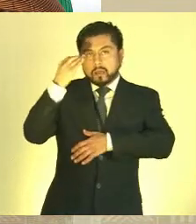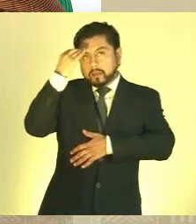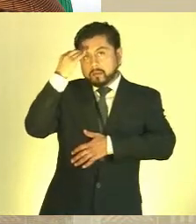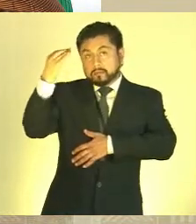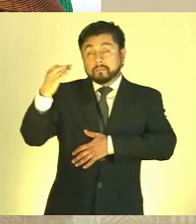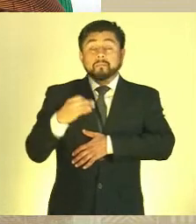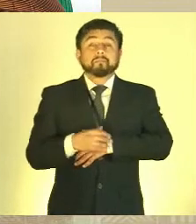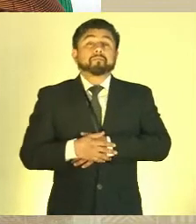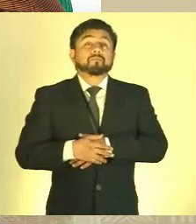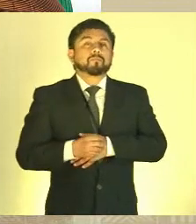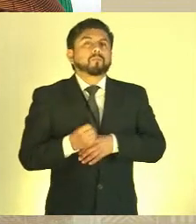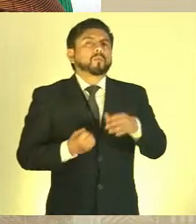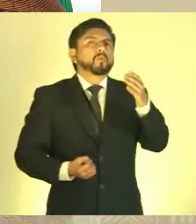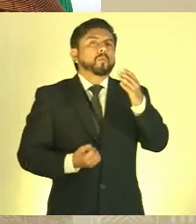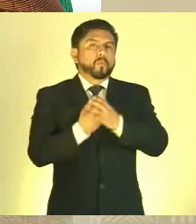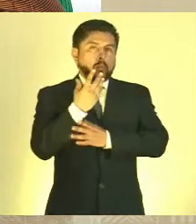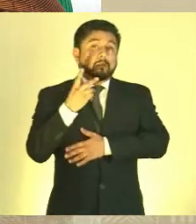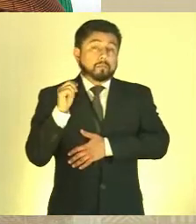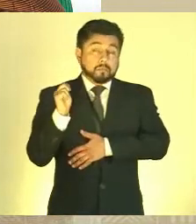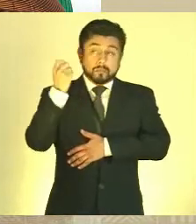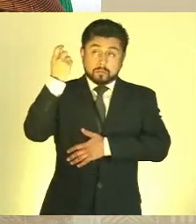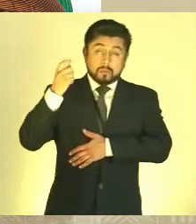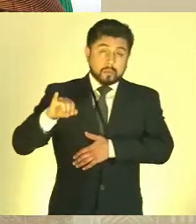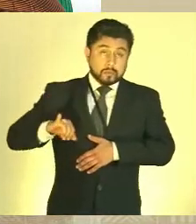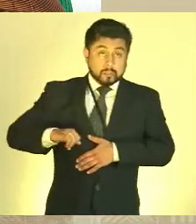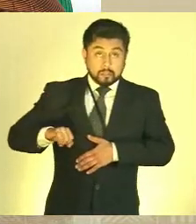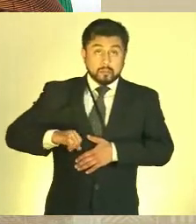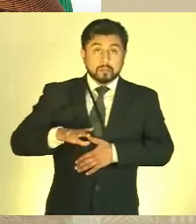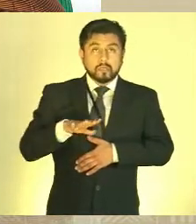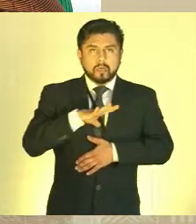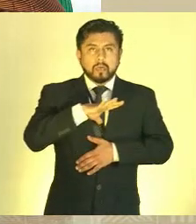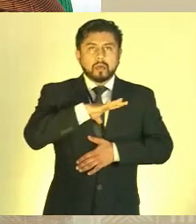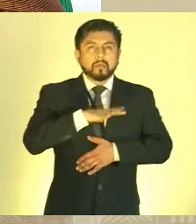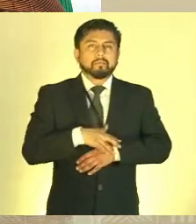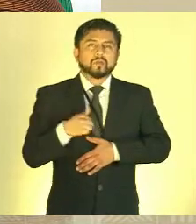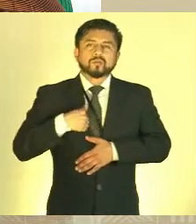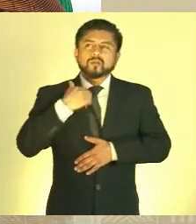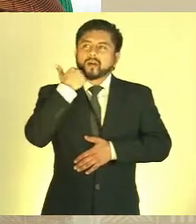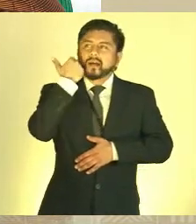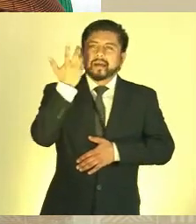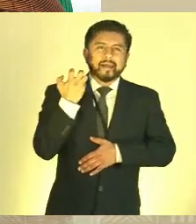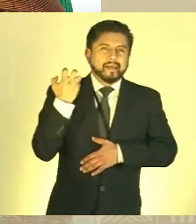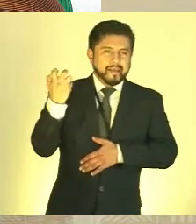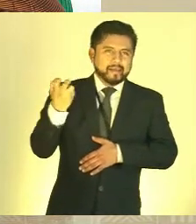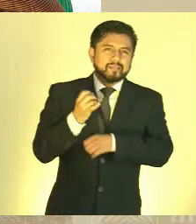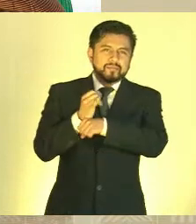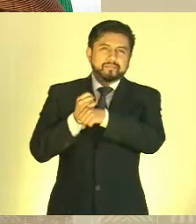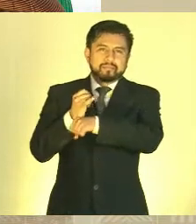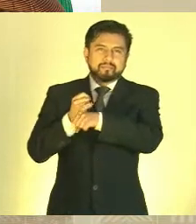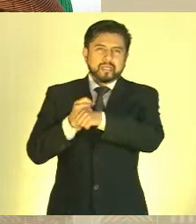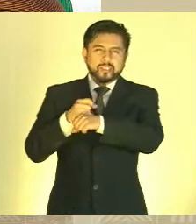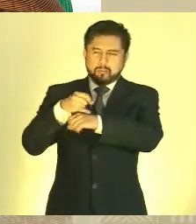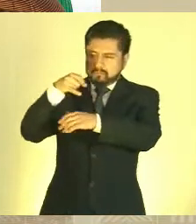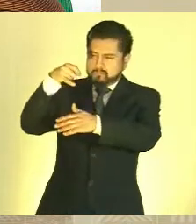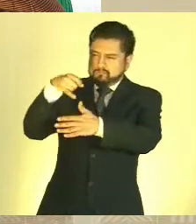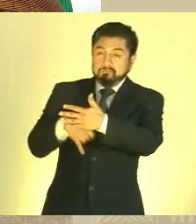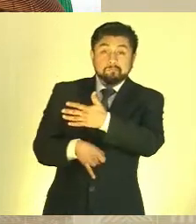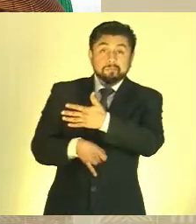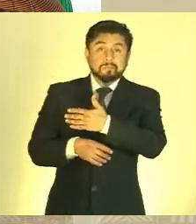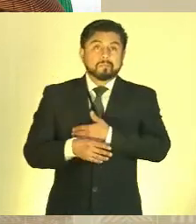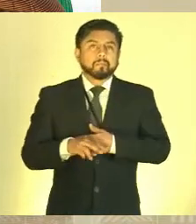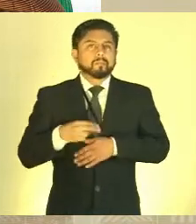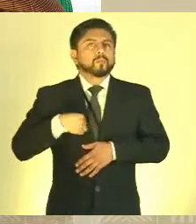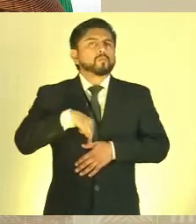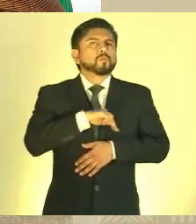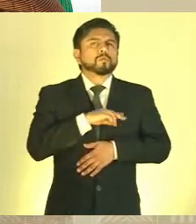teorías nuevas muy, muy interesantes y yo quería profundizar eso, porque nosotros, los